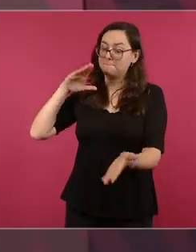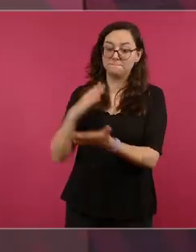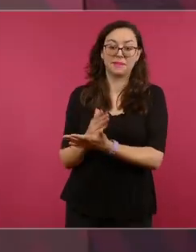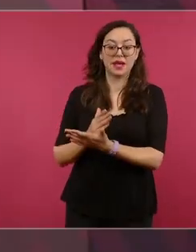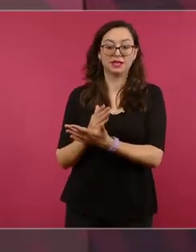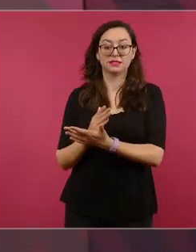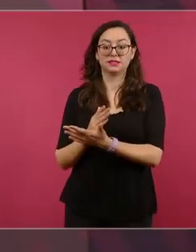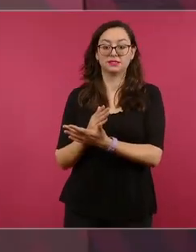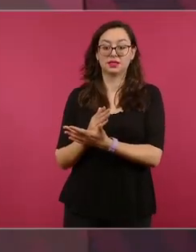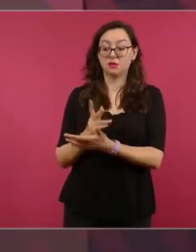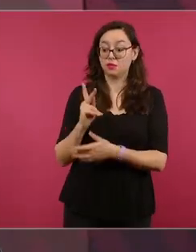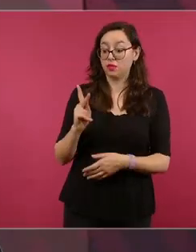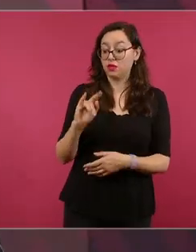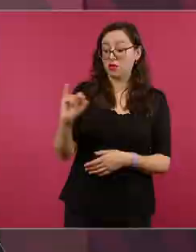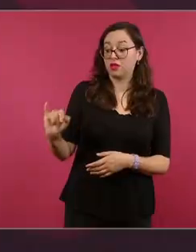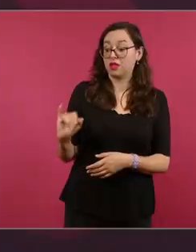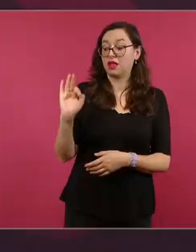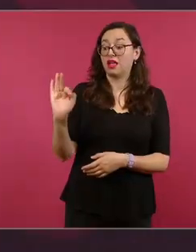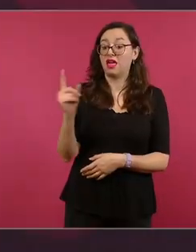limpiar.